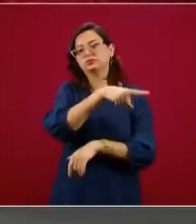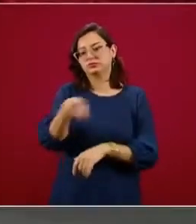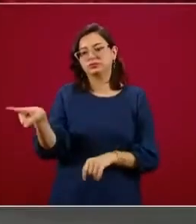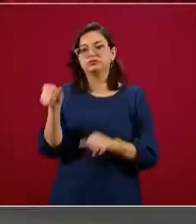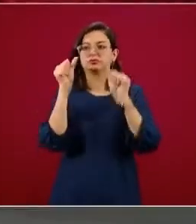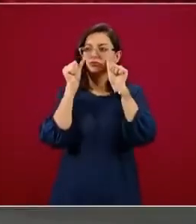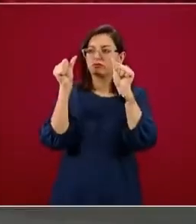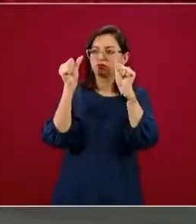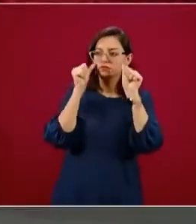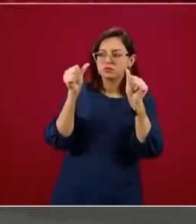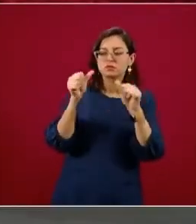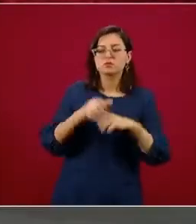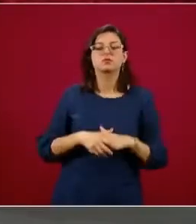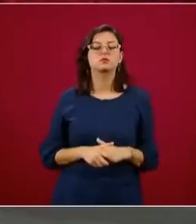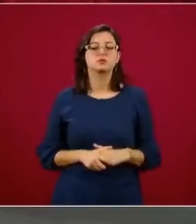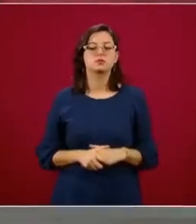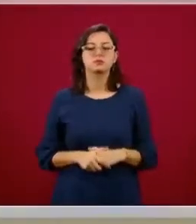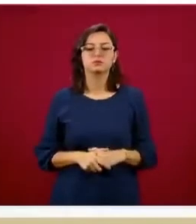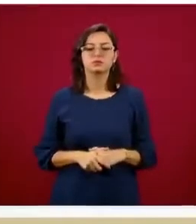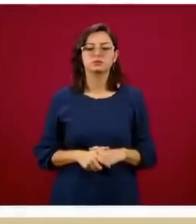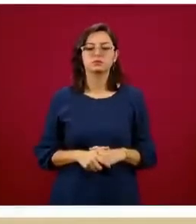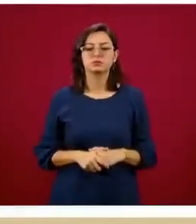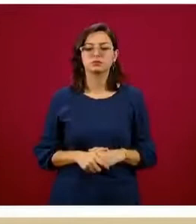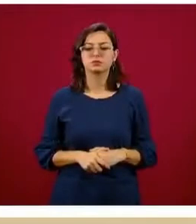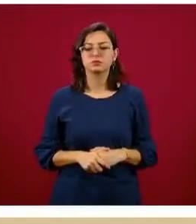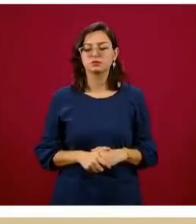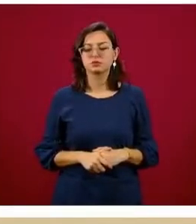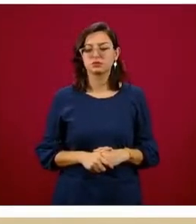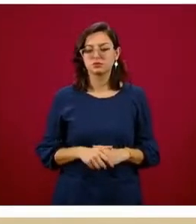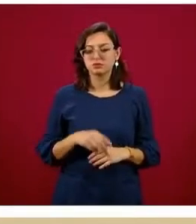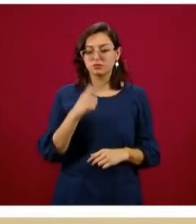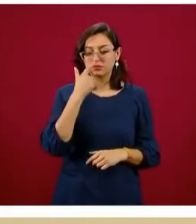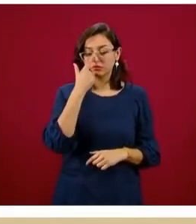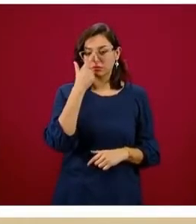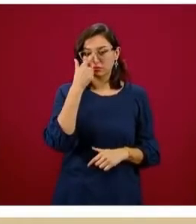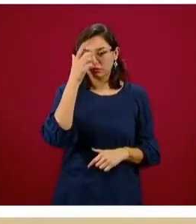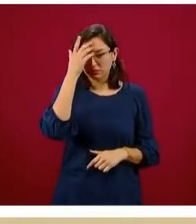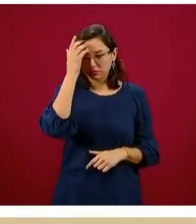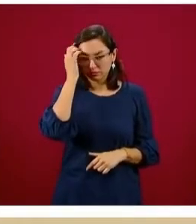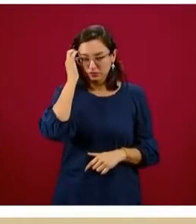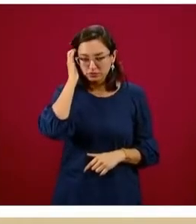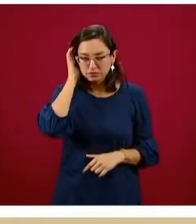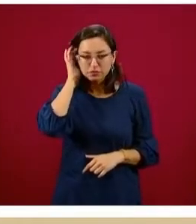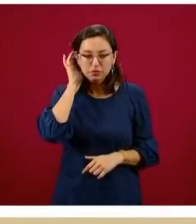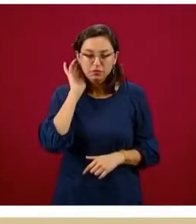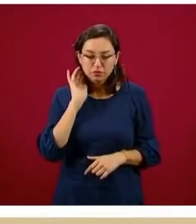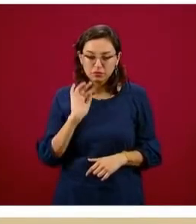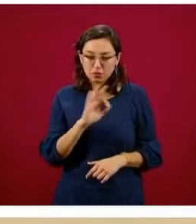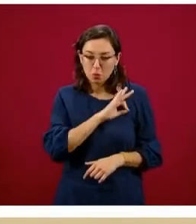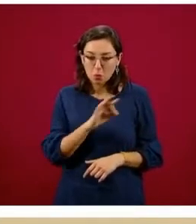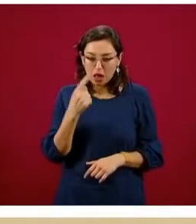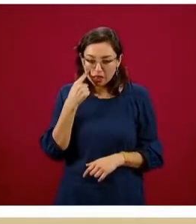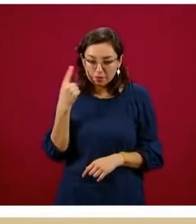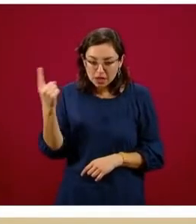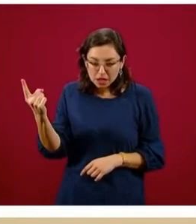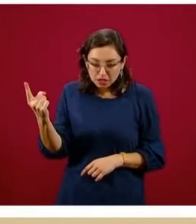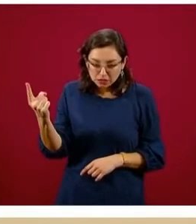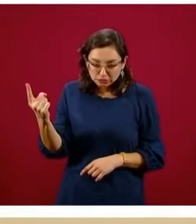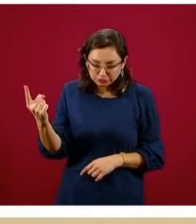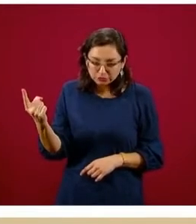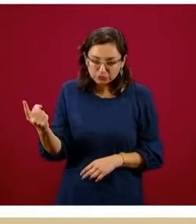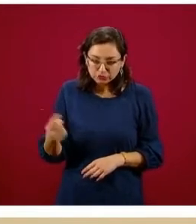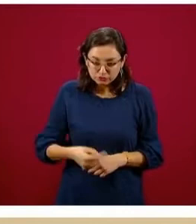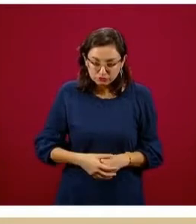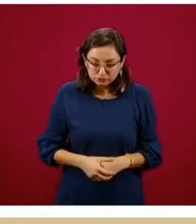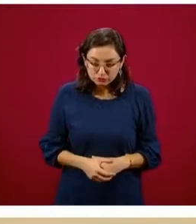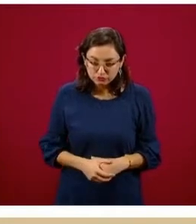puedan tener. Aquí tenemos precisamente las muestras de laboratorio que hasta el momento se han procesado